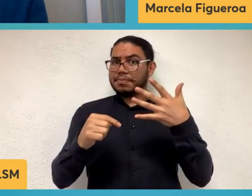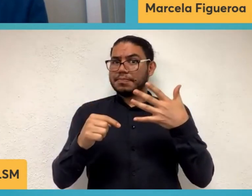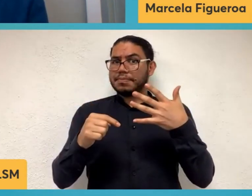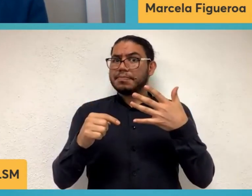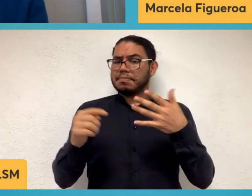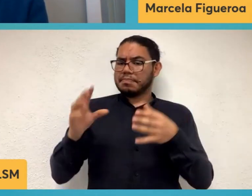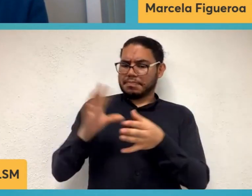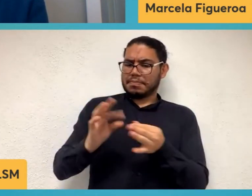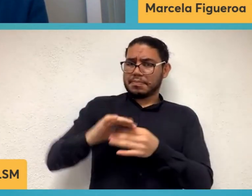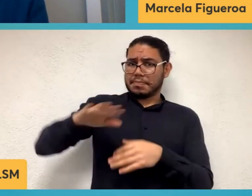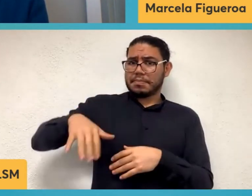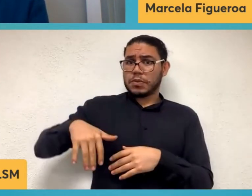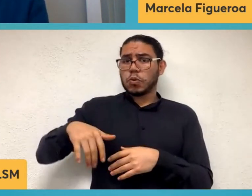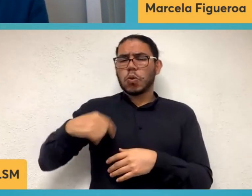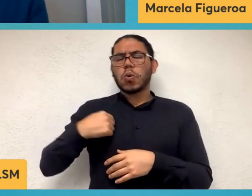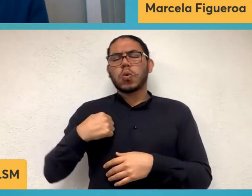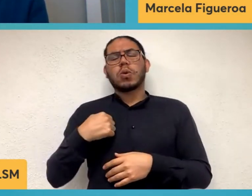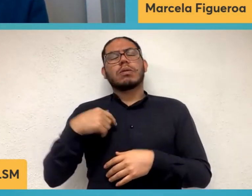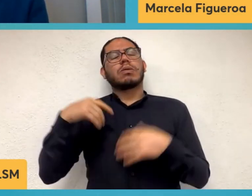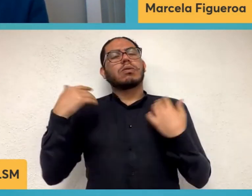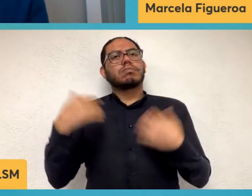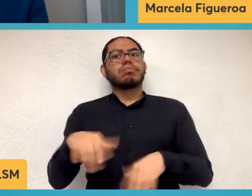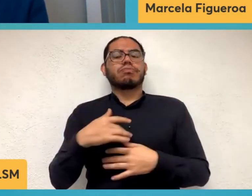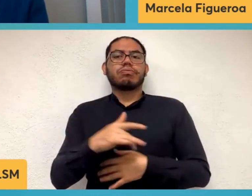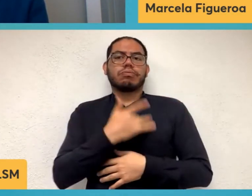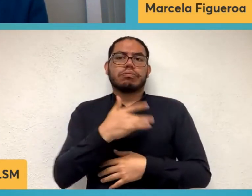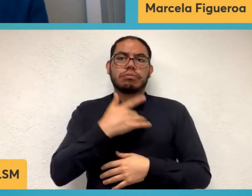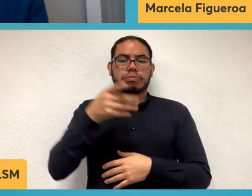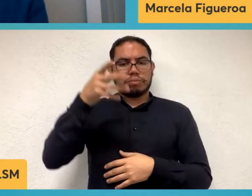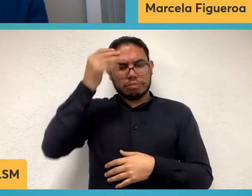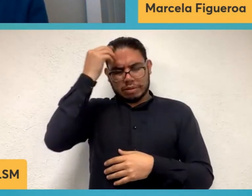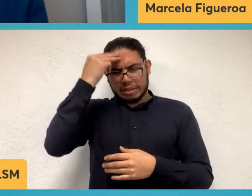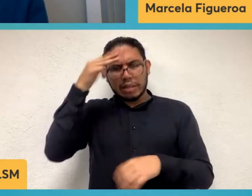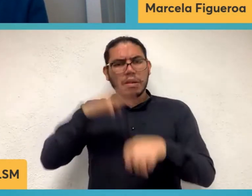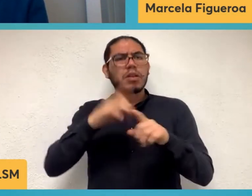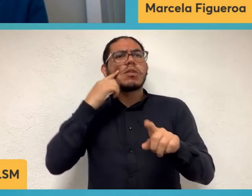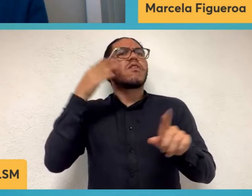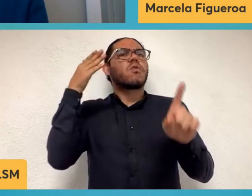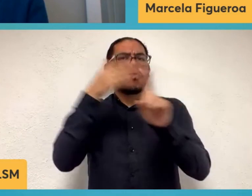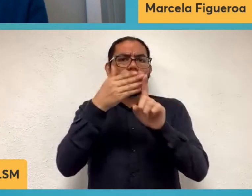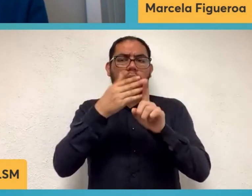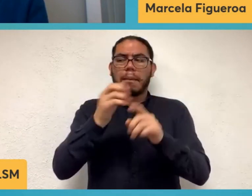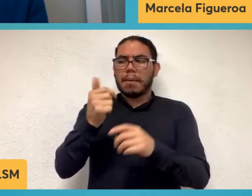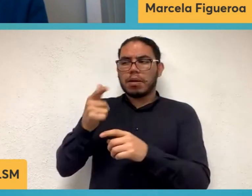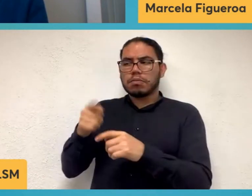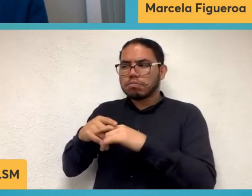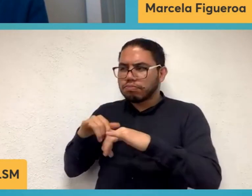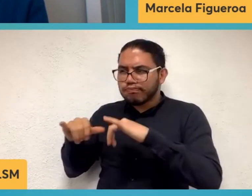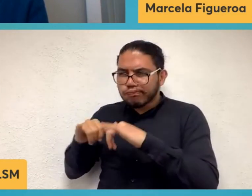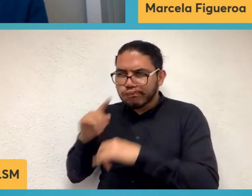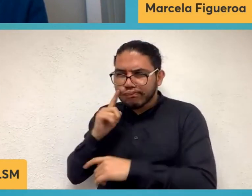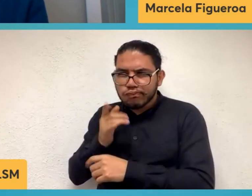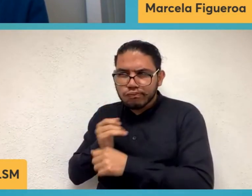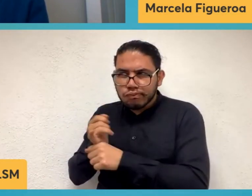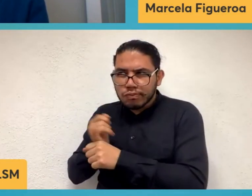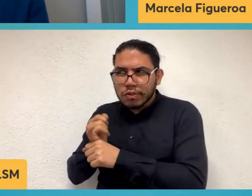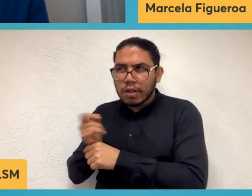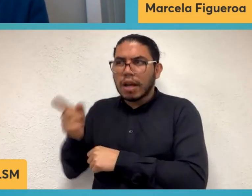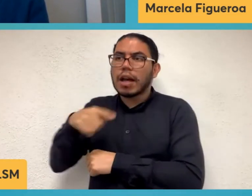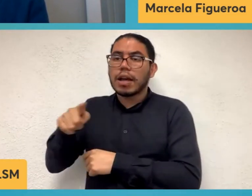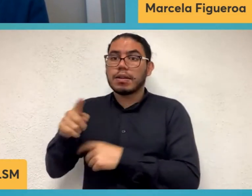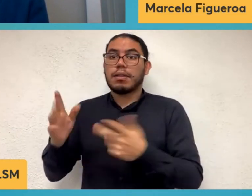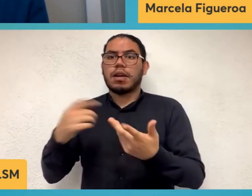me llegaron muchísimo. Por supuesto, el propósito, cuál es tu fin, mapear a tus claves. Hoy aprendí una palabra nueva que se